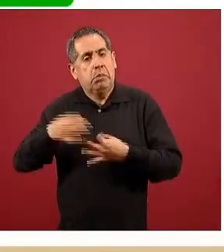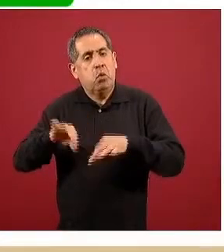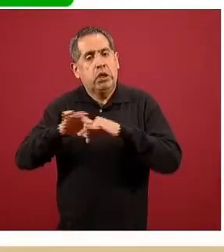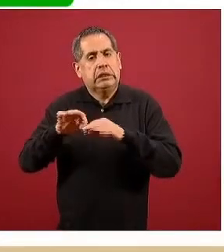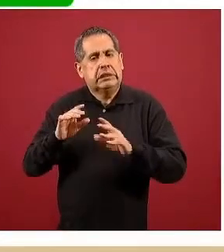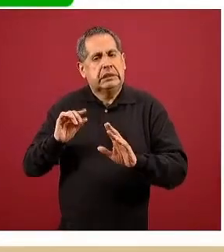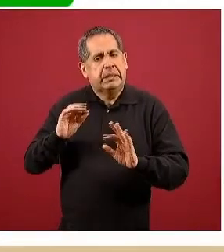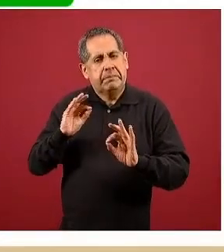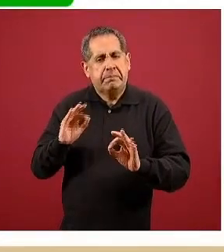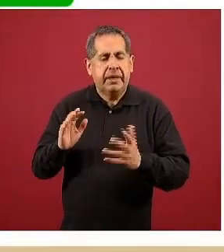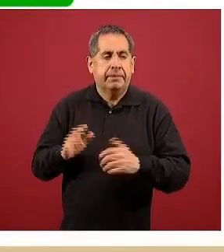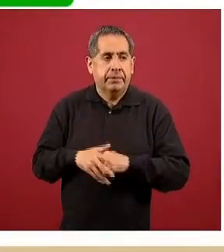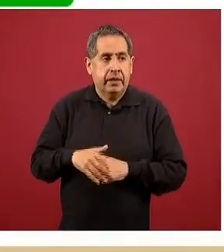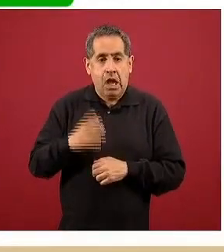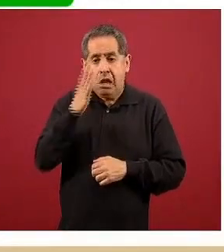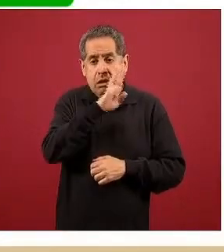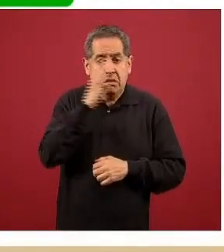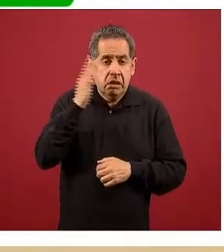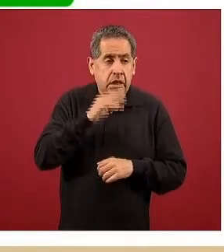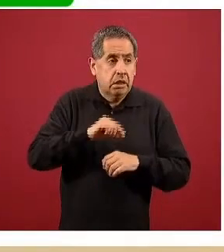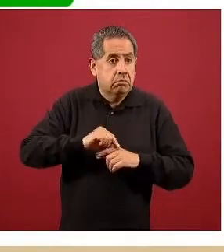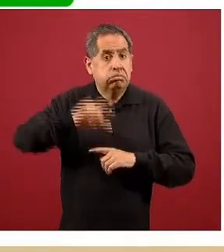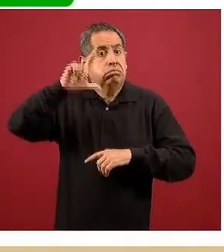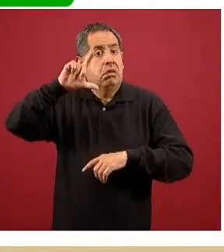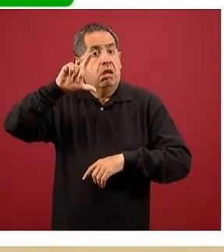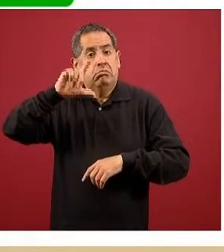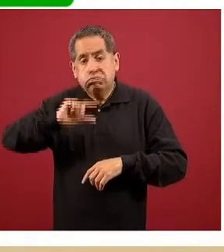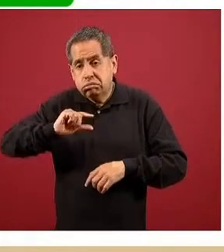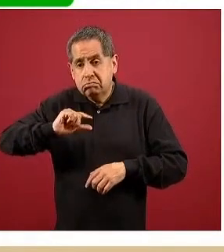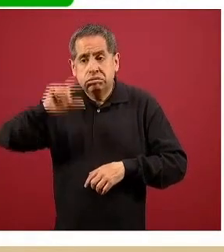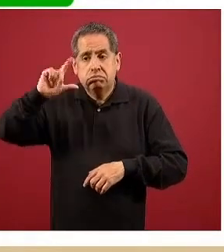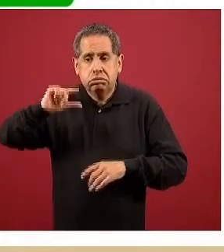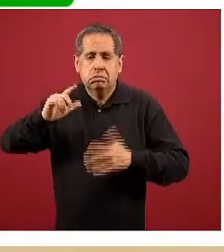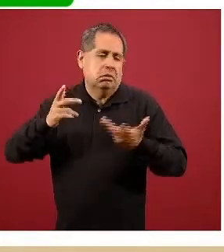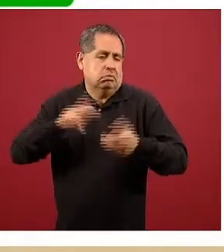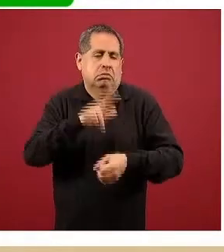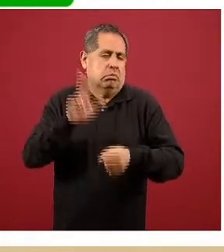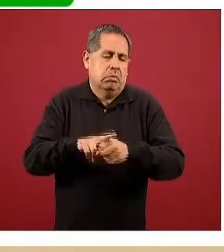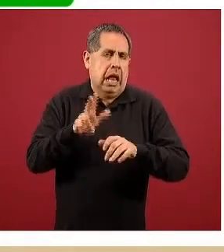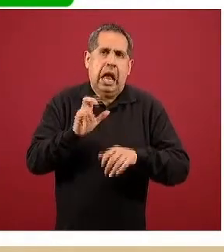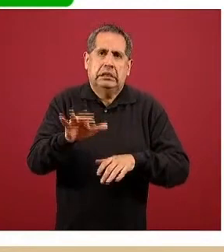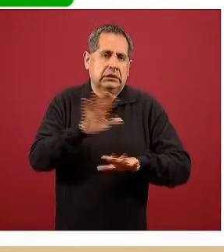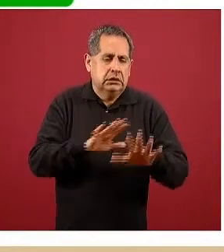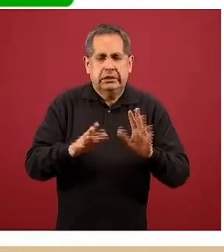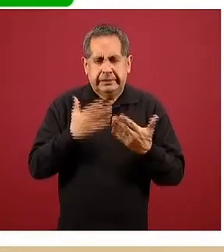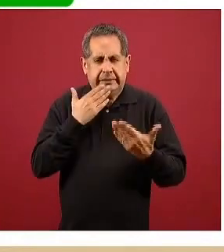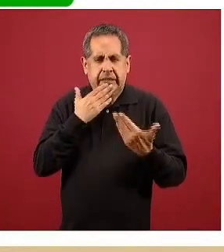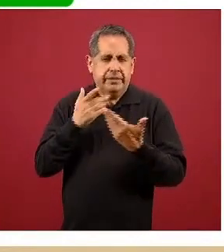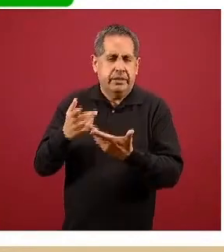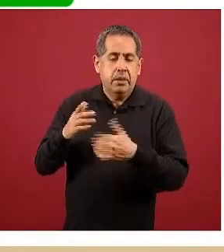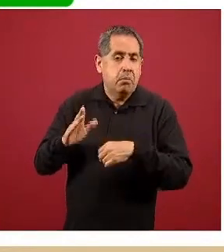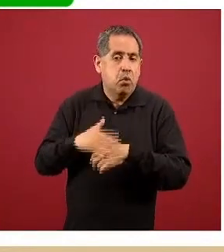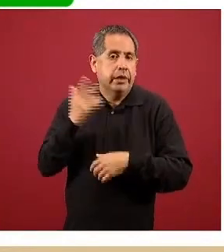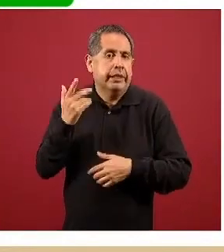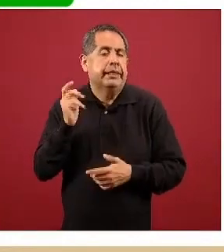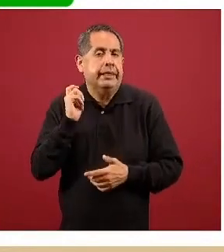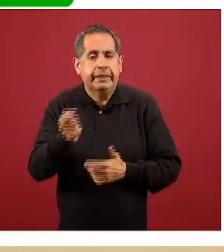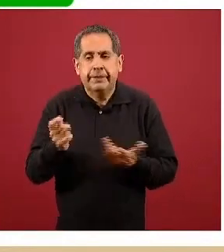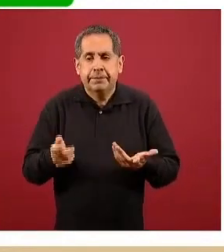las últimas semanas. Sube, luego vuelve a bajar. Eso es normal, eso es correcto, porque